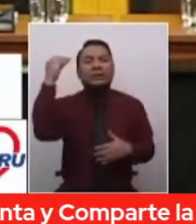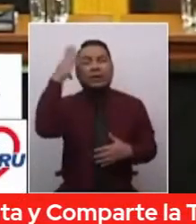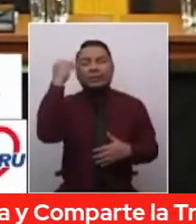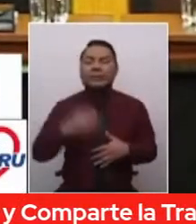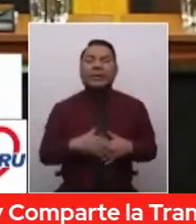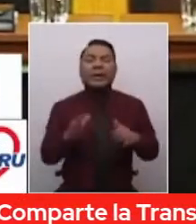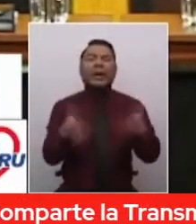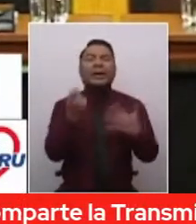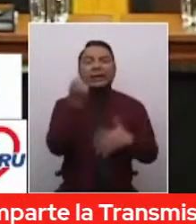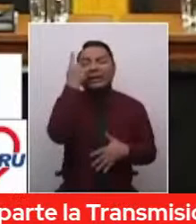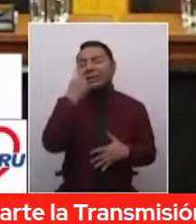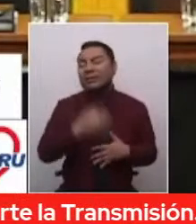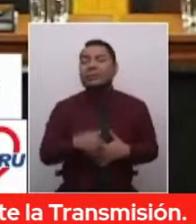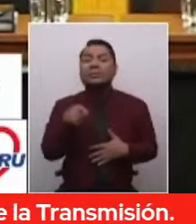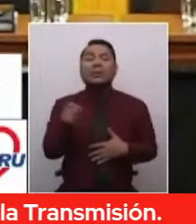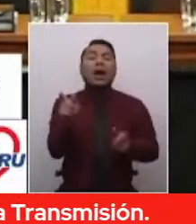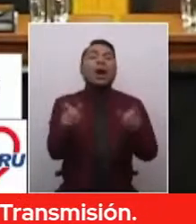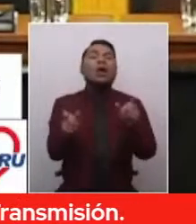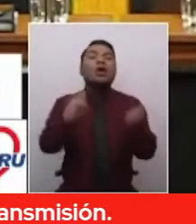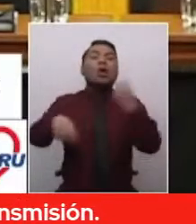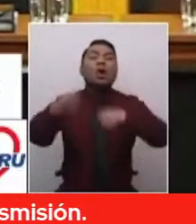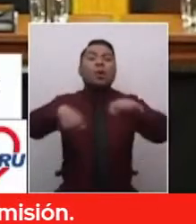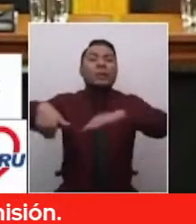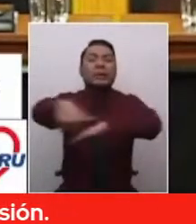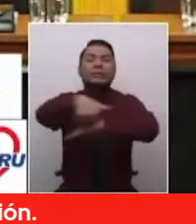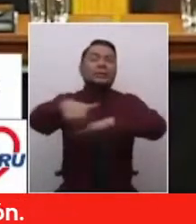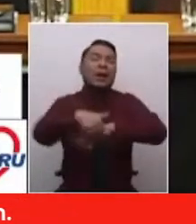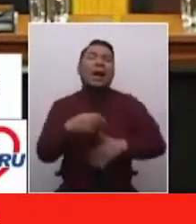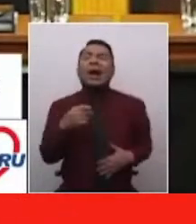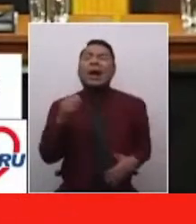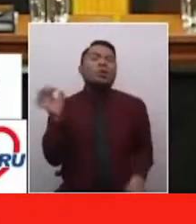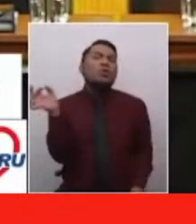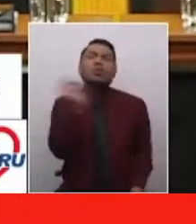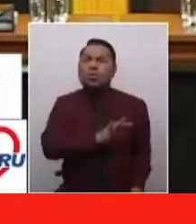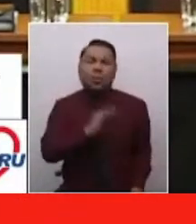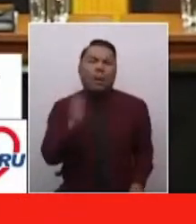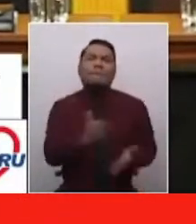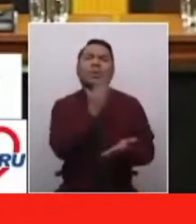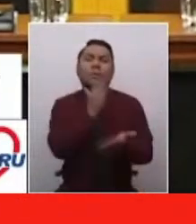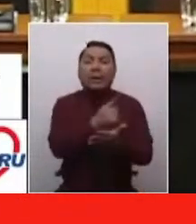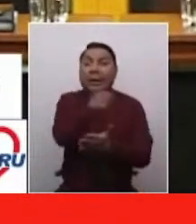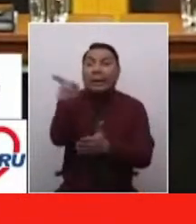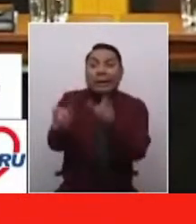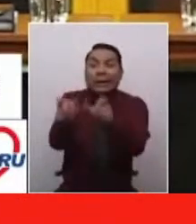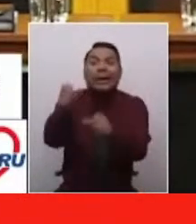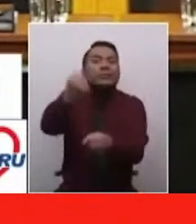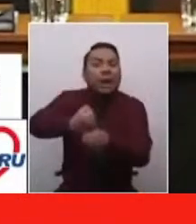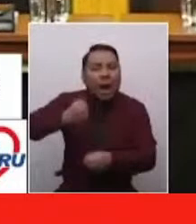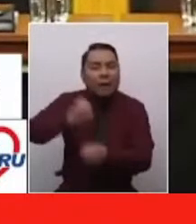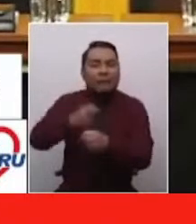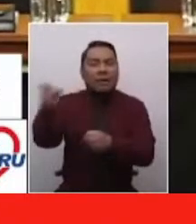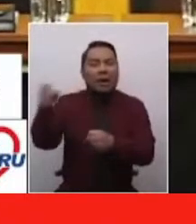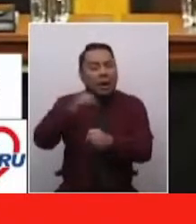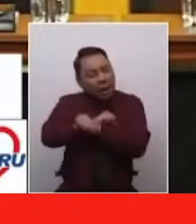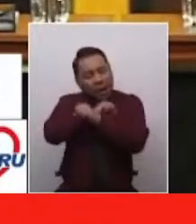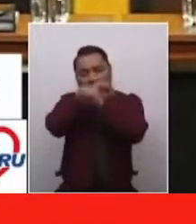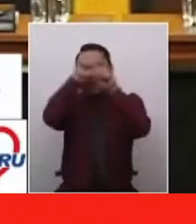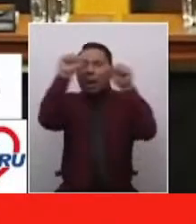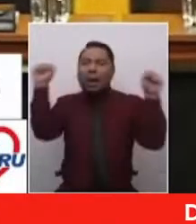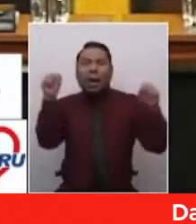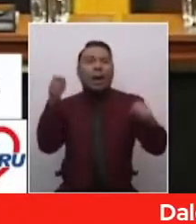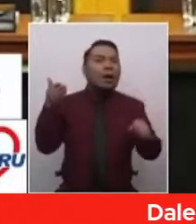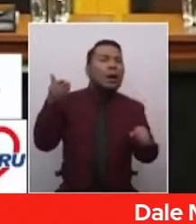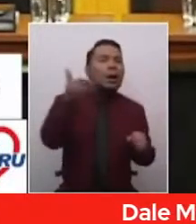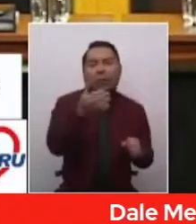hay que entender, el comercio ambulatorio jamás es un problema porque son ciudadanos que están trabajando, que se levantan de madrugada